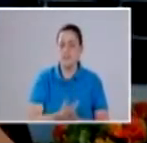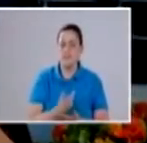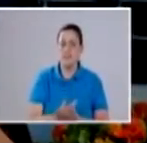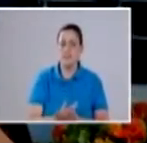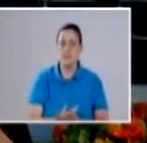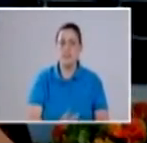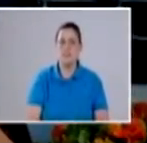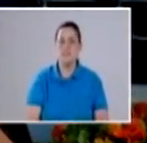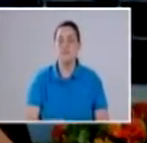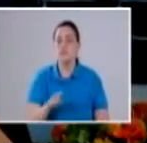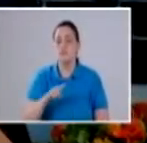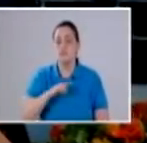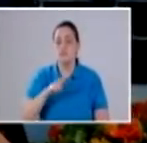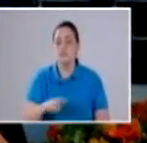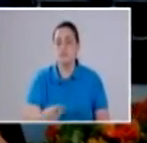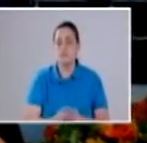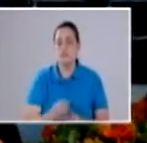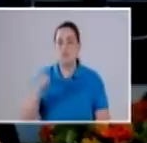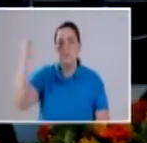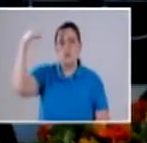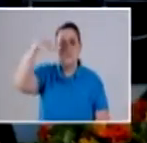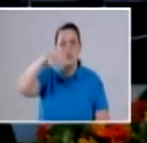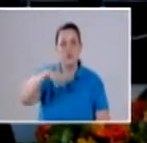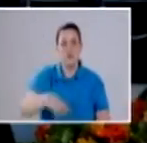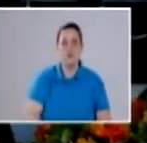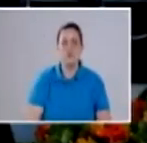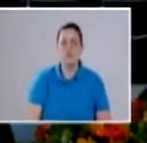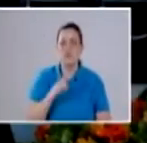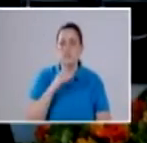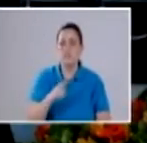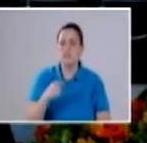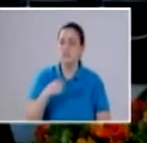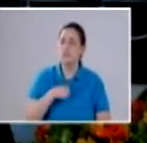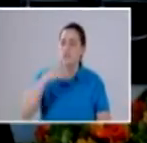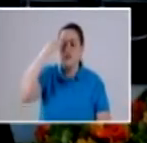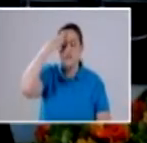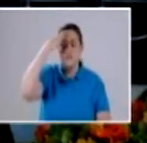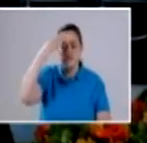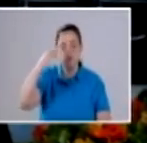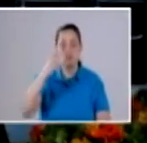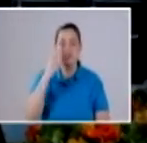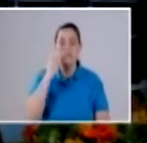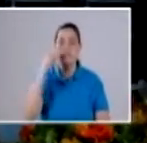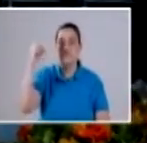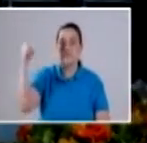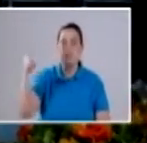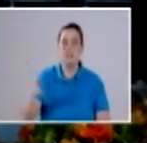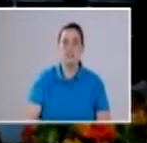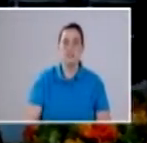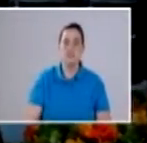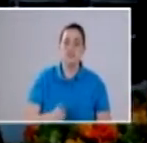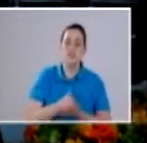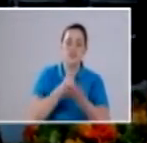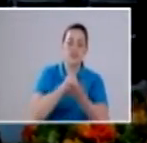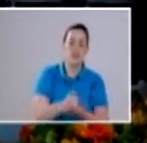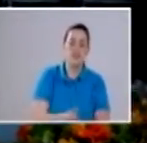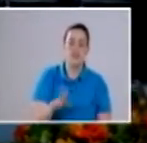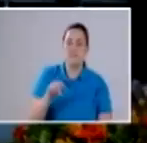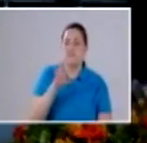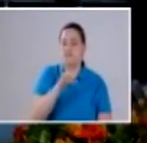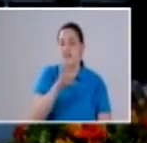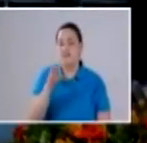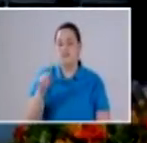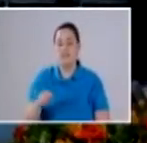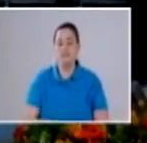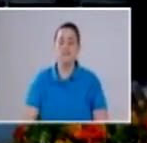no hay pena, hermano, yo sé que Dios te va a sacar adelante. Mira, te invito a la iglesia. Ni me hables de eso, ni me hables de Dios.